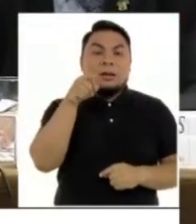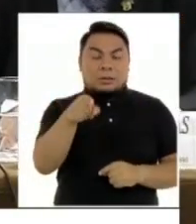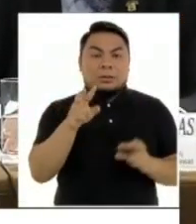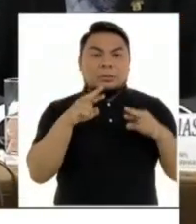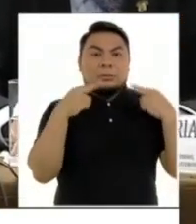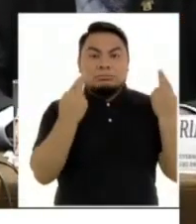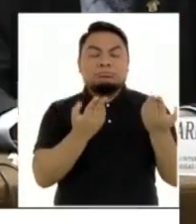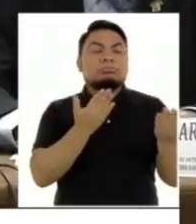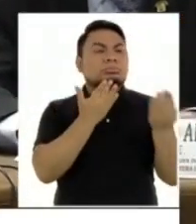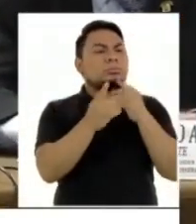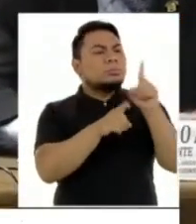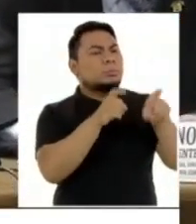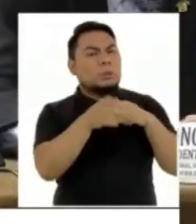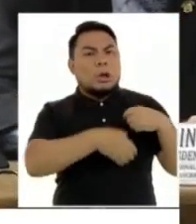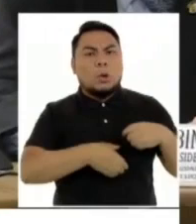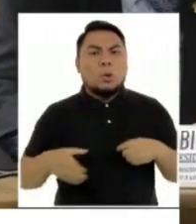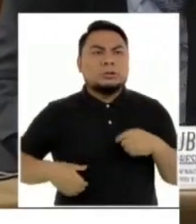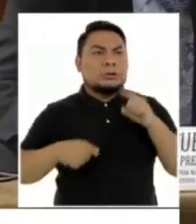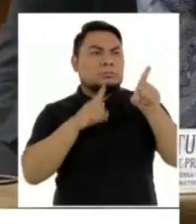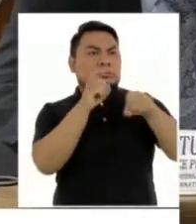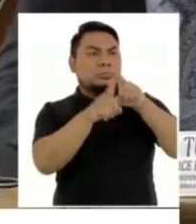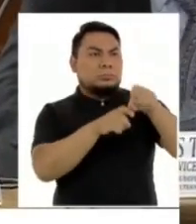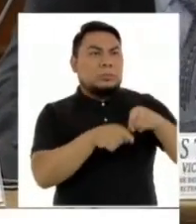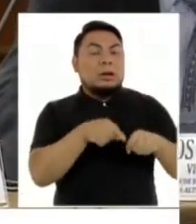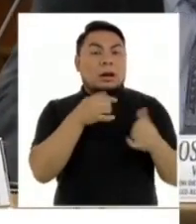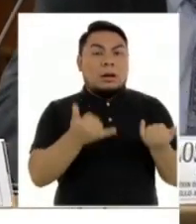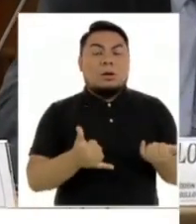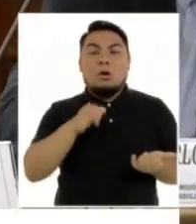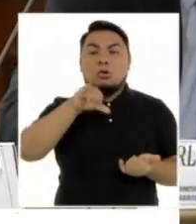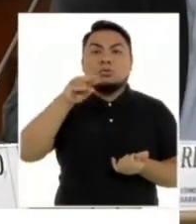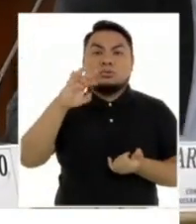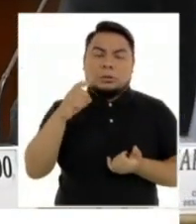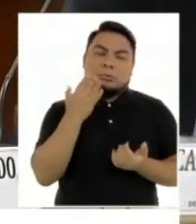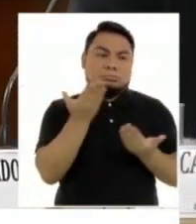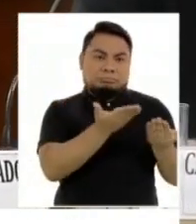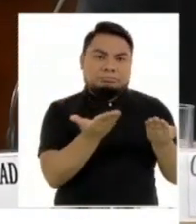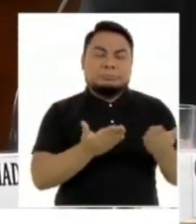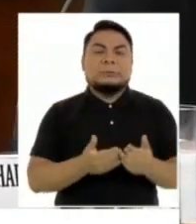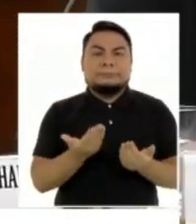en la Comisión de Defensa que preside el congresista aprista Jorge del Castillo. Retornamos con ustedes a estudios.